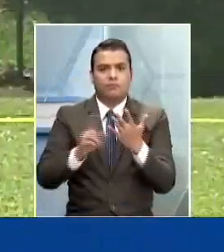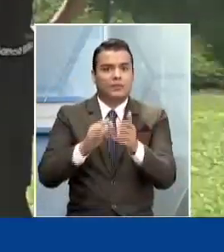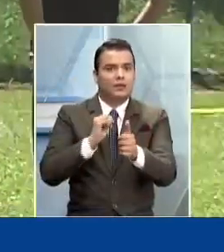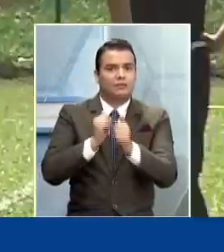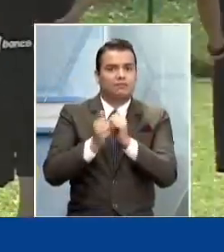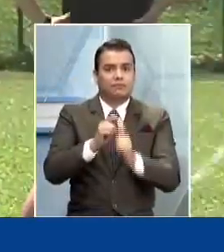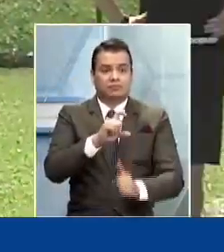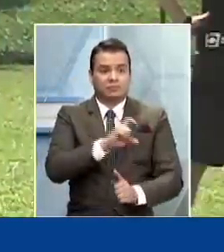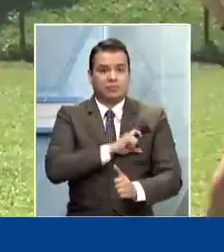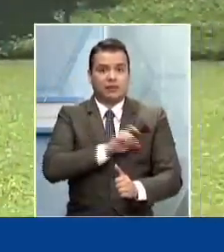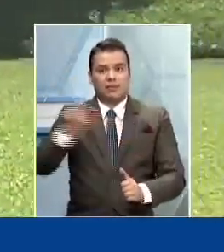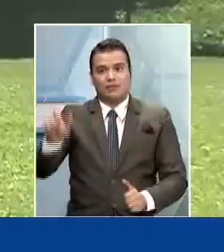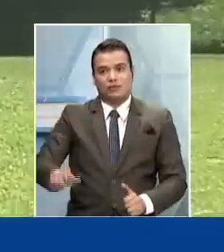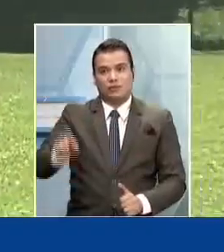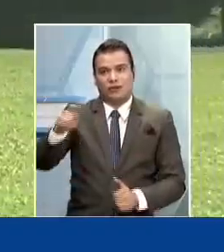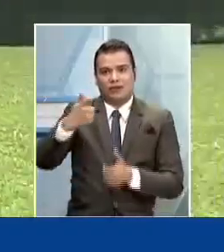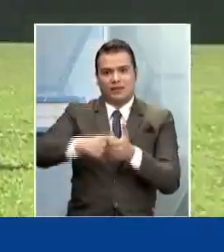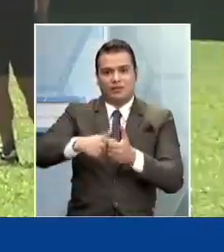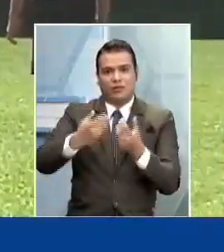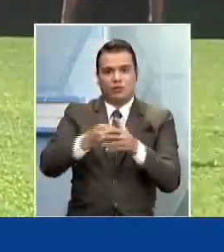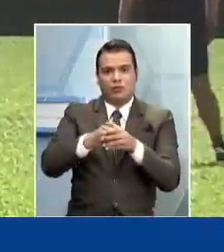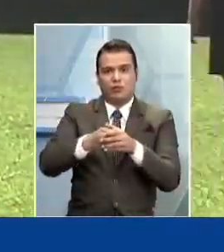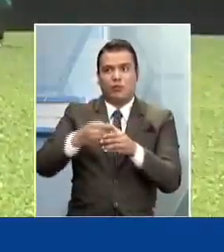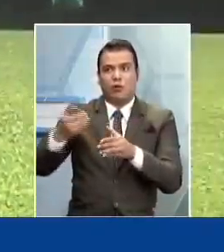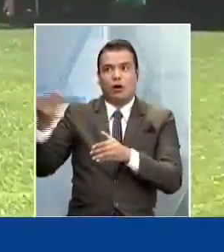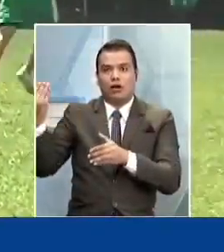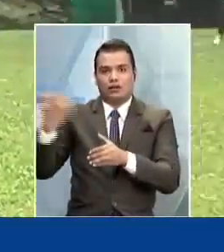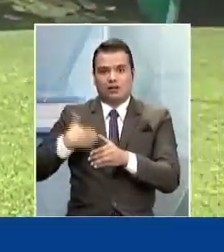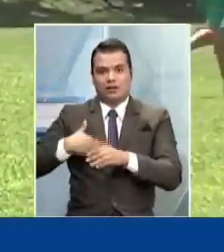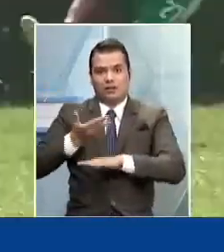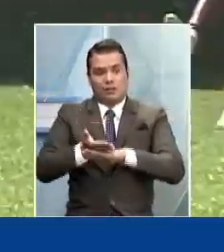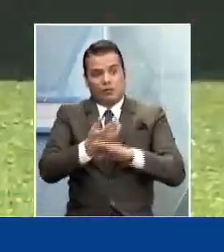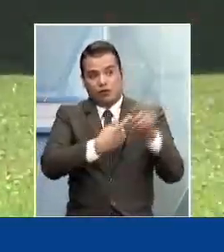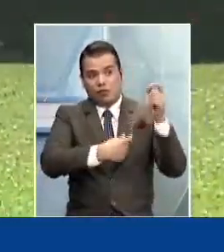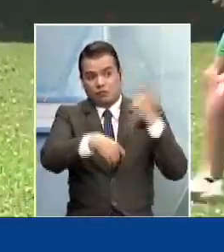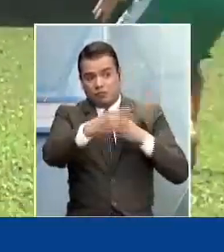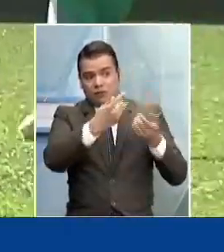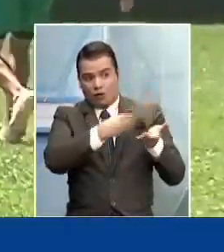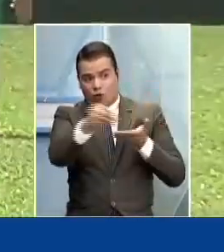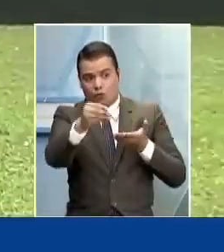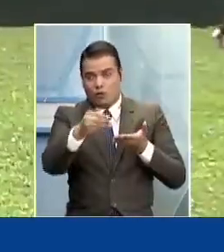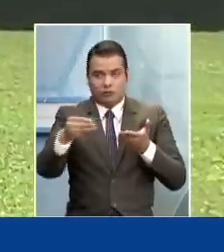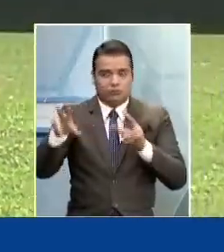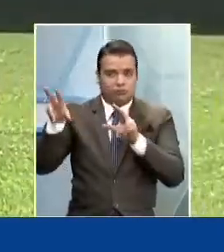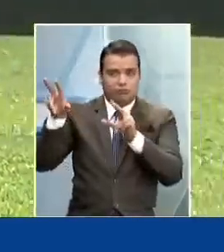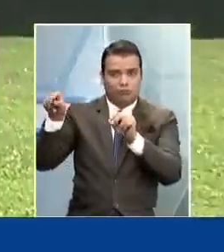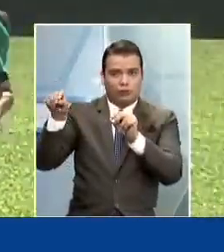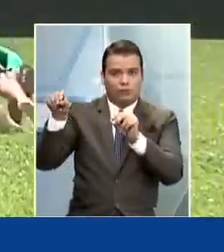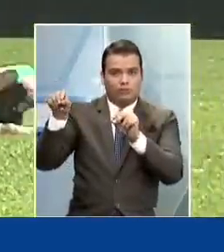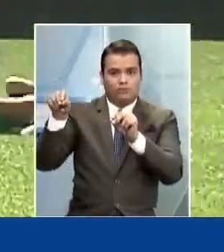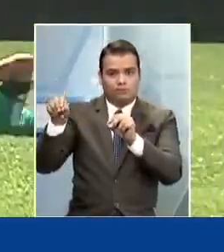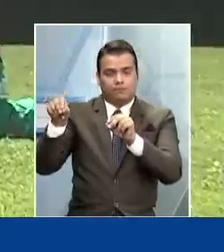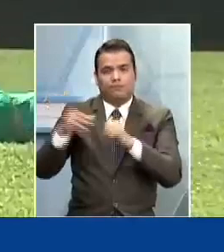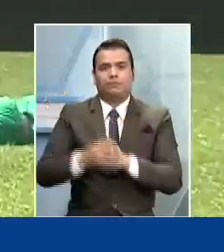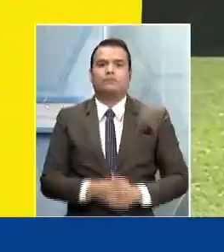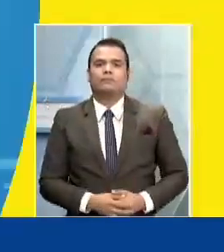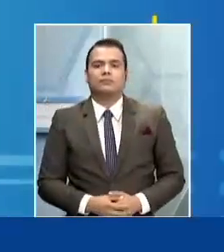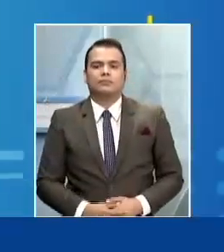el Deportivo Cali rechazó la propuesta de River Plate por Agustín Palavecino, el volante creativo de los azucareros.